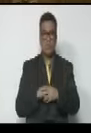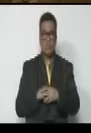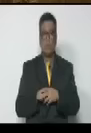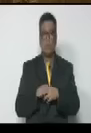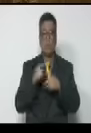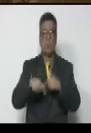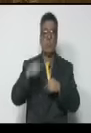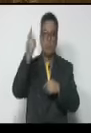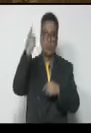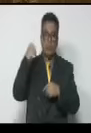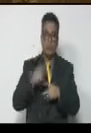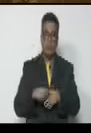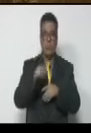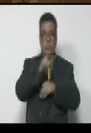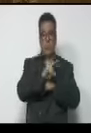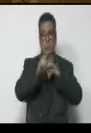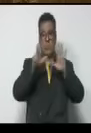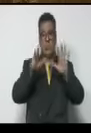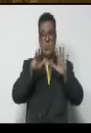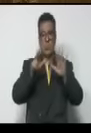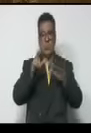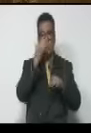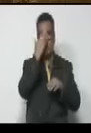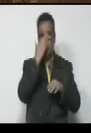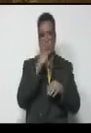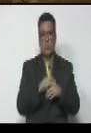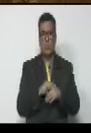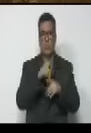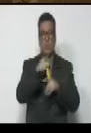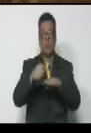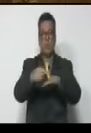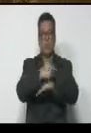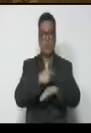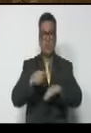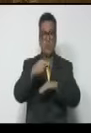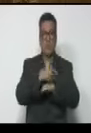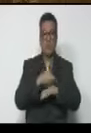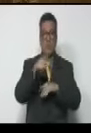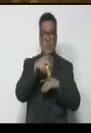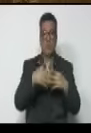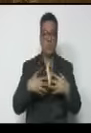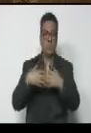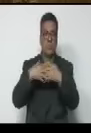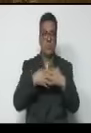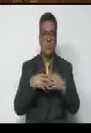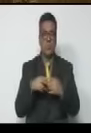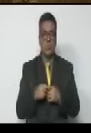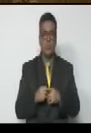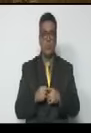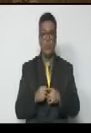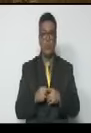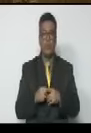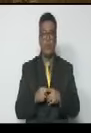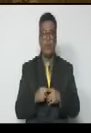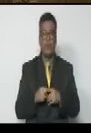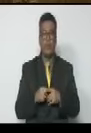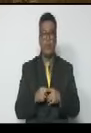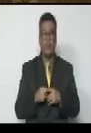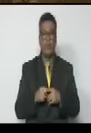el pasado 28 de febrero por el gobierno de los Estados Unidos de